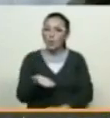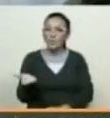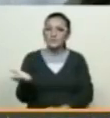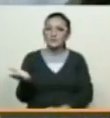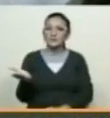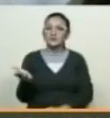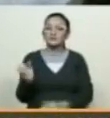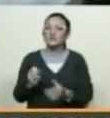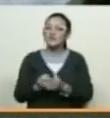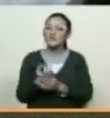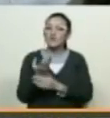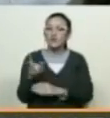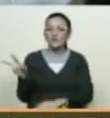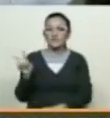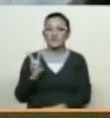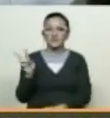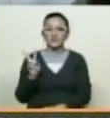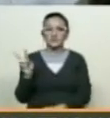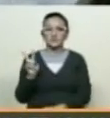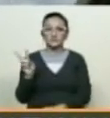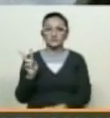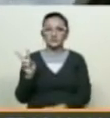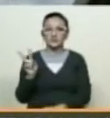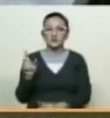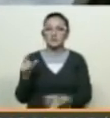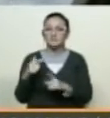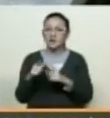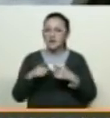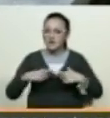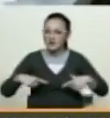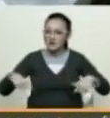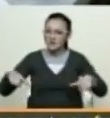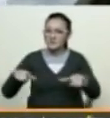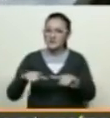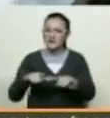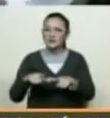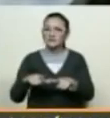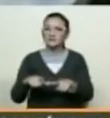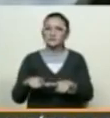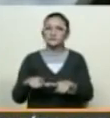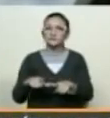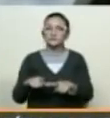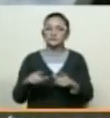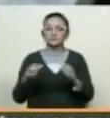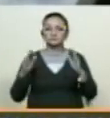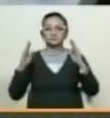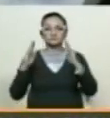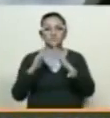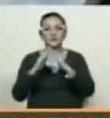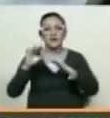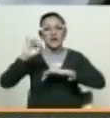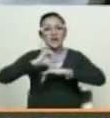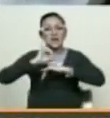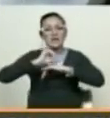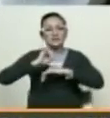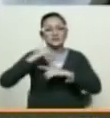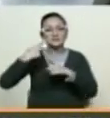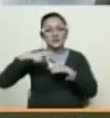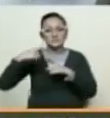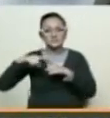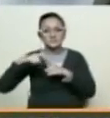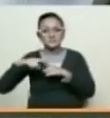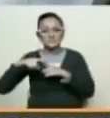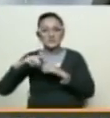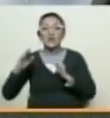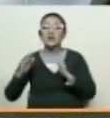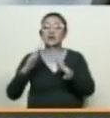de la Flor de Venezuela y los espacios de la Catedral de Santa Rosa y otras iglesias como